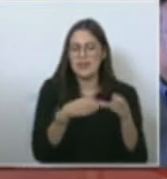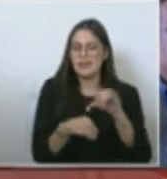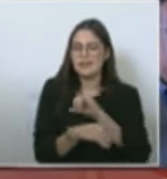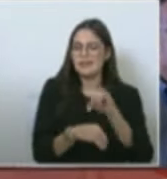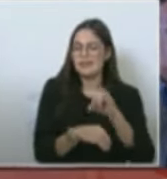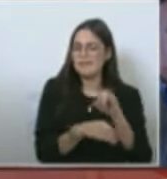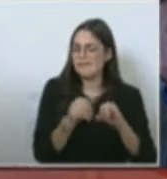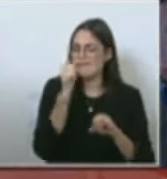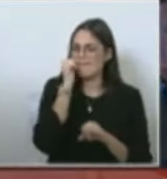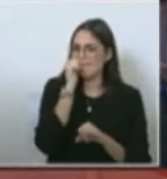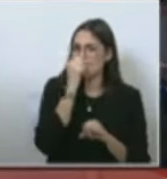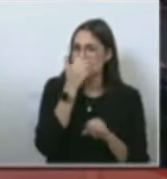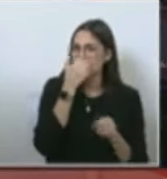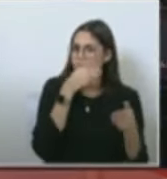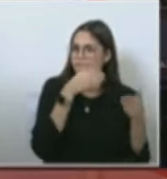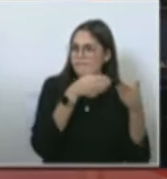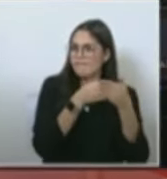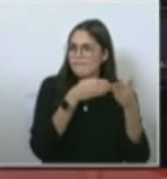nacionalista.